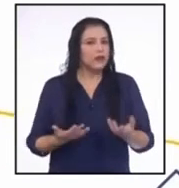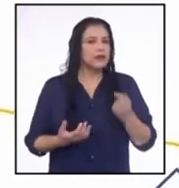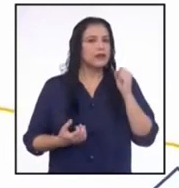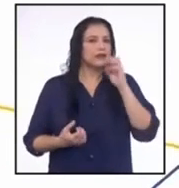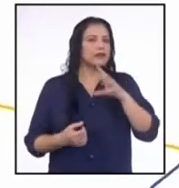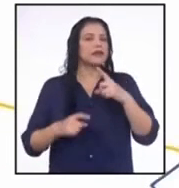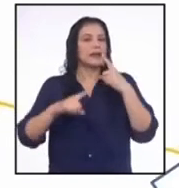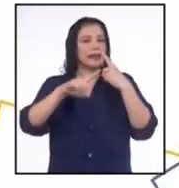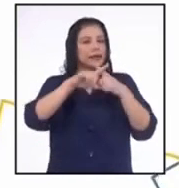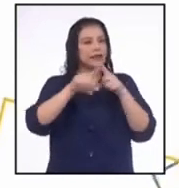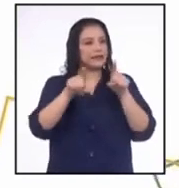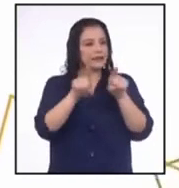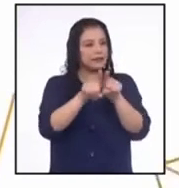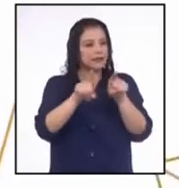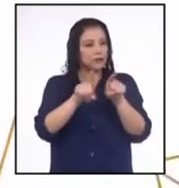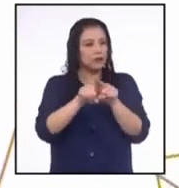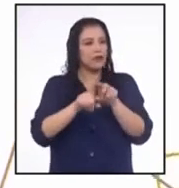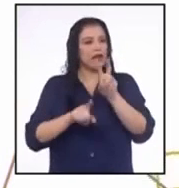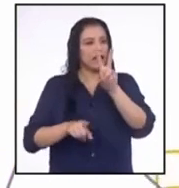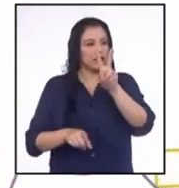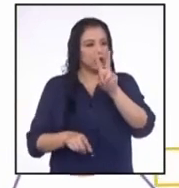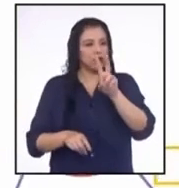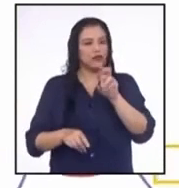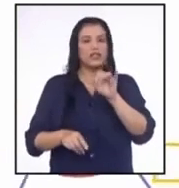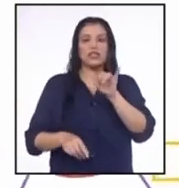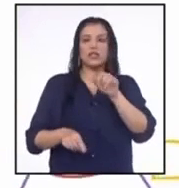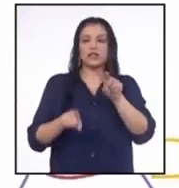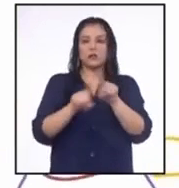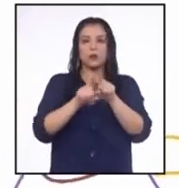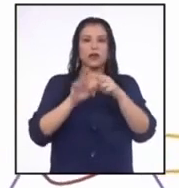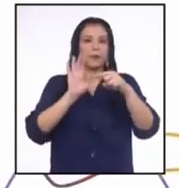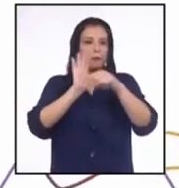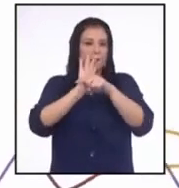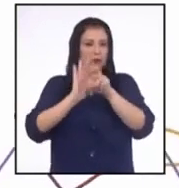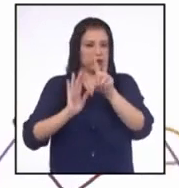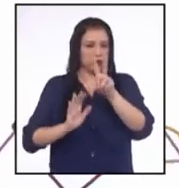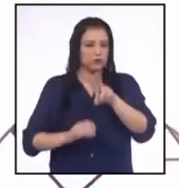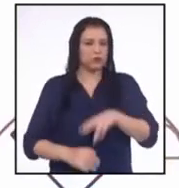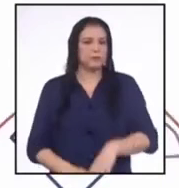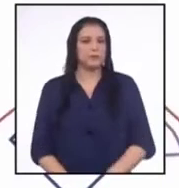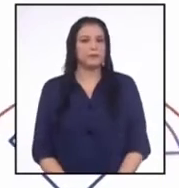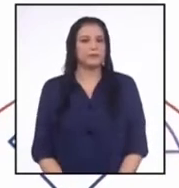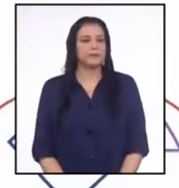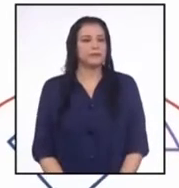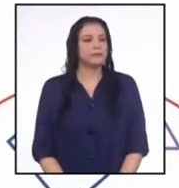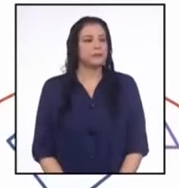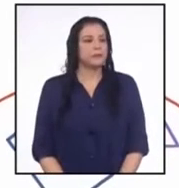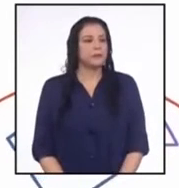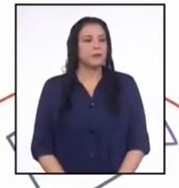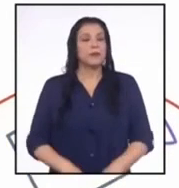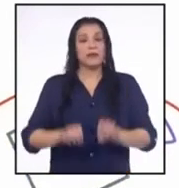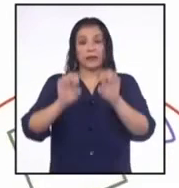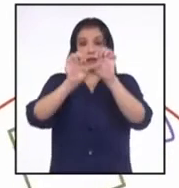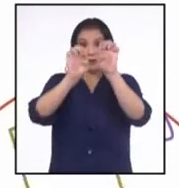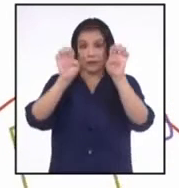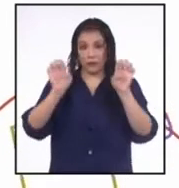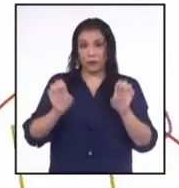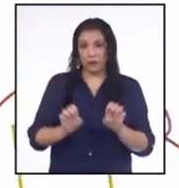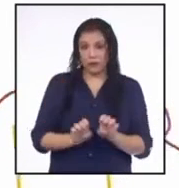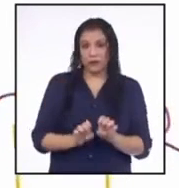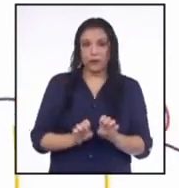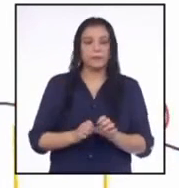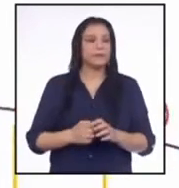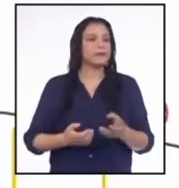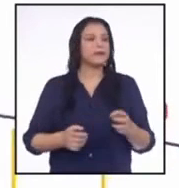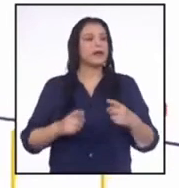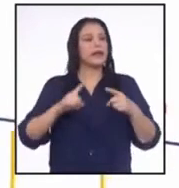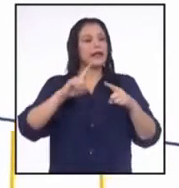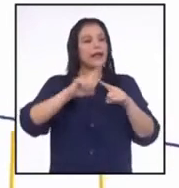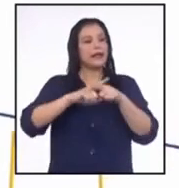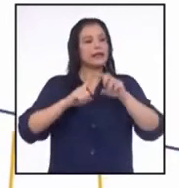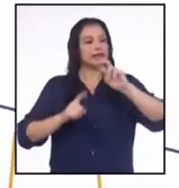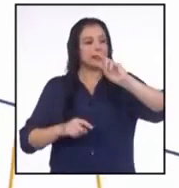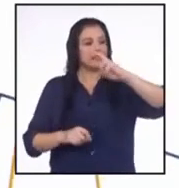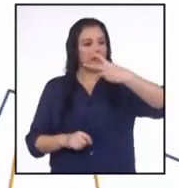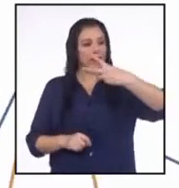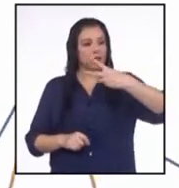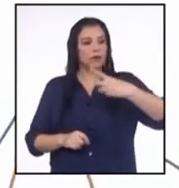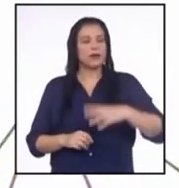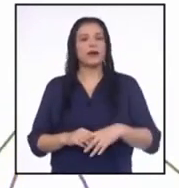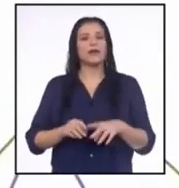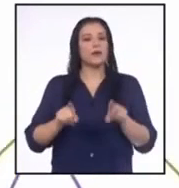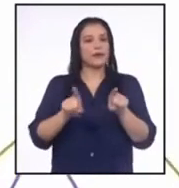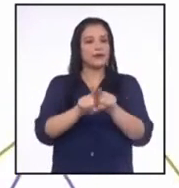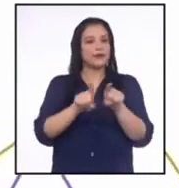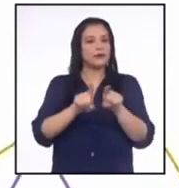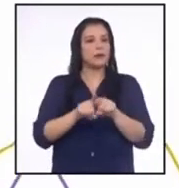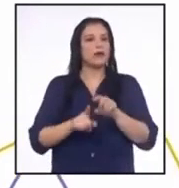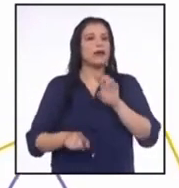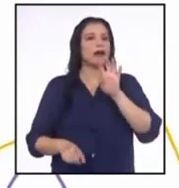decir que x es igual a 2 y y es igual a menos 2. En la ecuación, x elevado al cuadrado